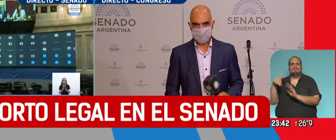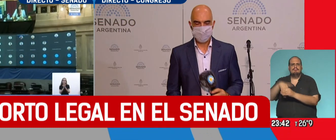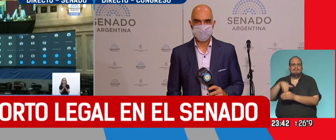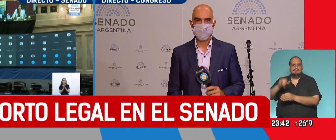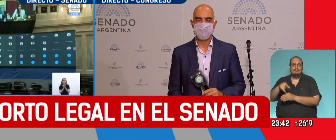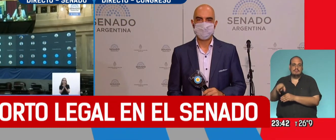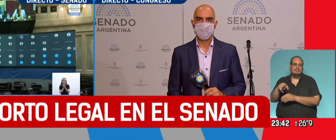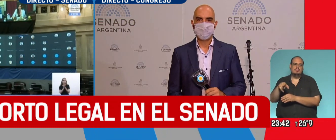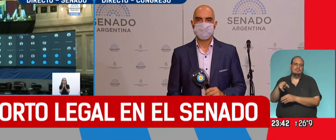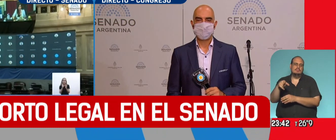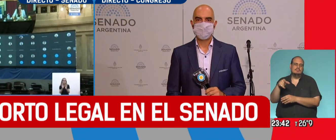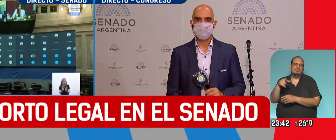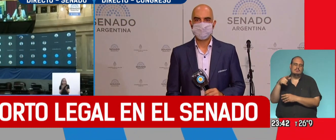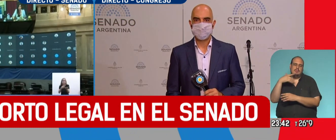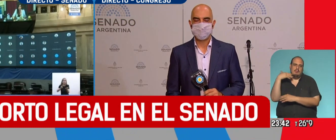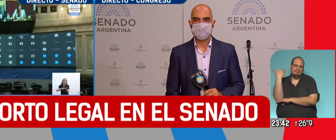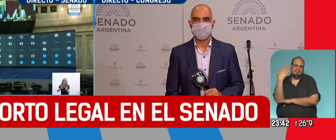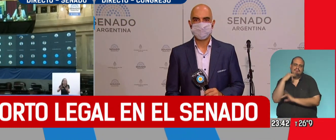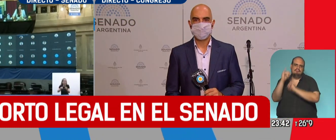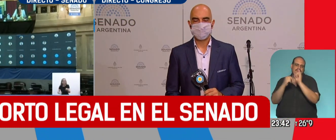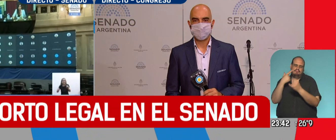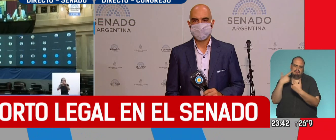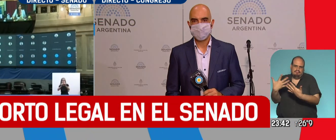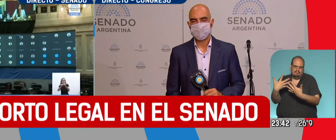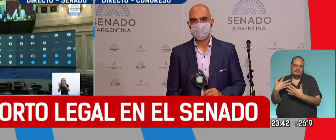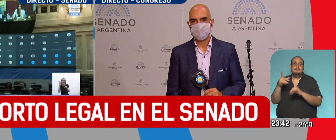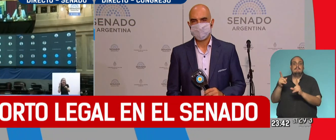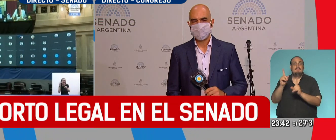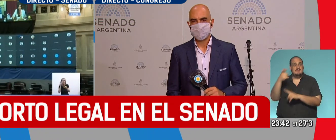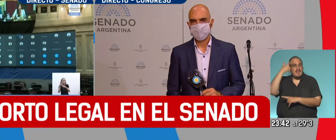más memorables de la jornada. Con toda su experiencia y contando con mucho su énfasis. experiencia fundamentalmente.